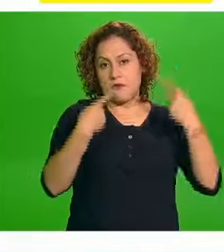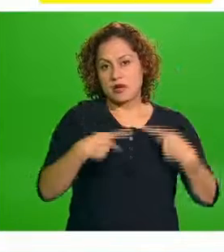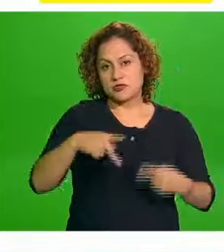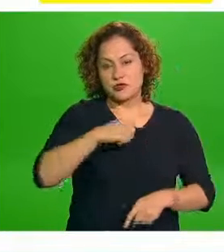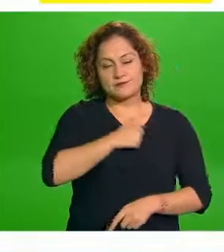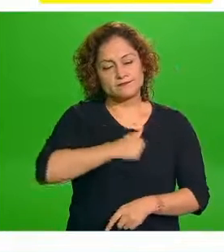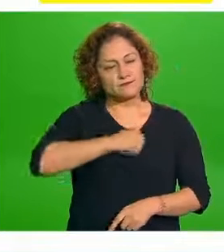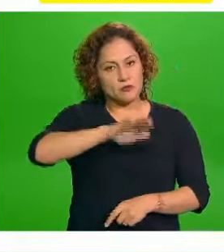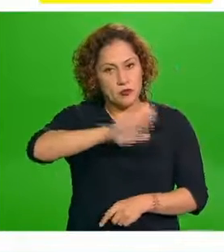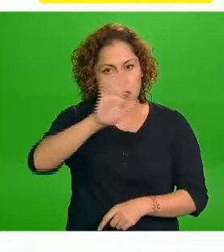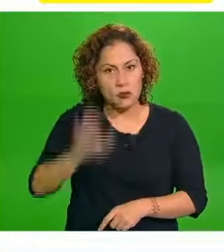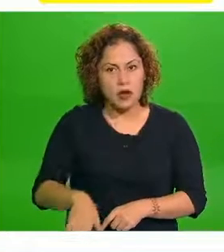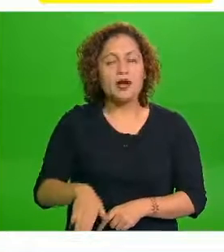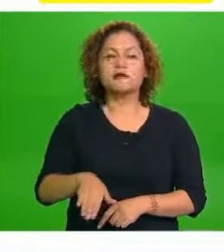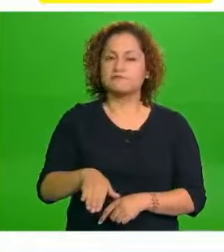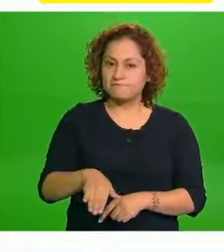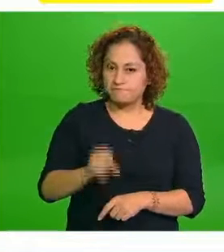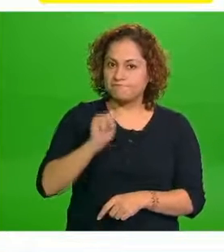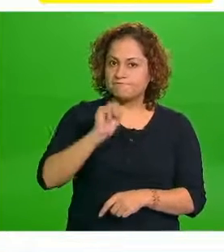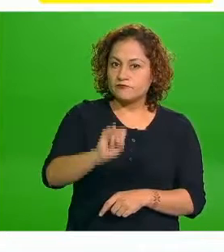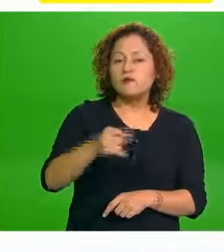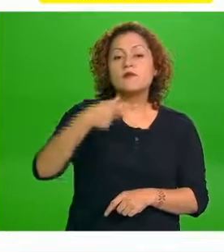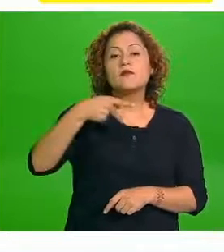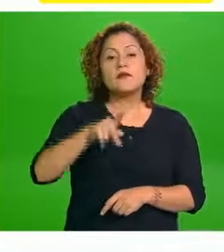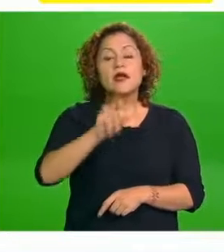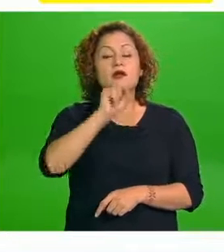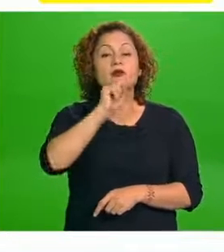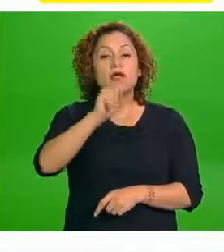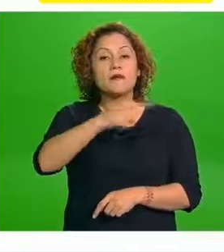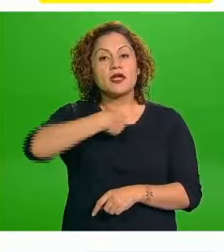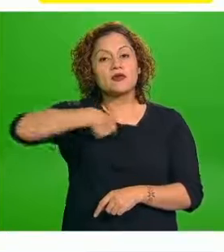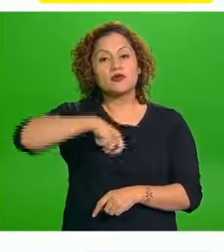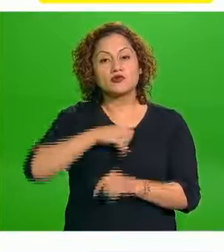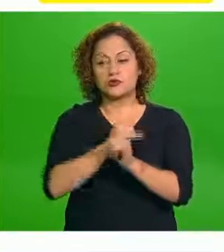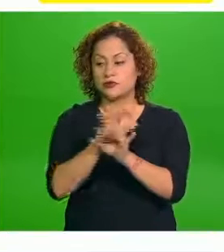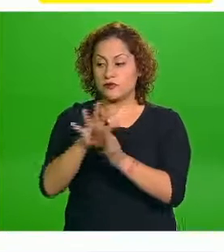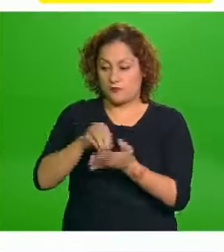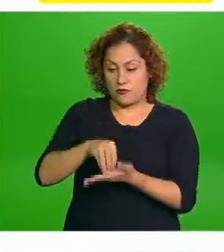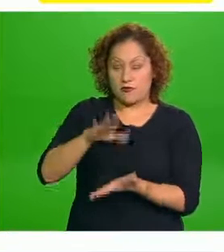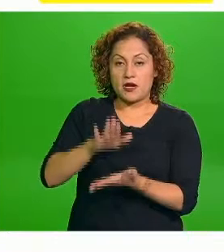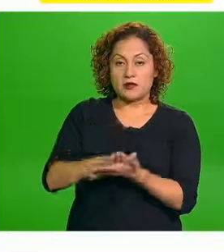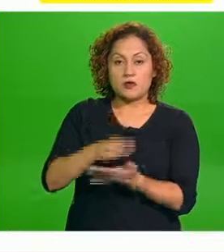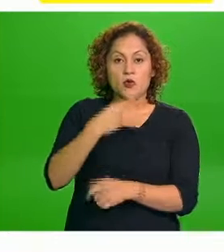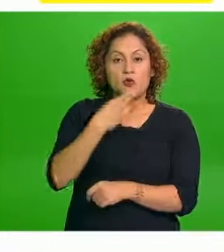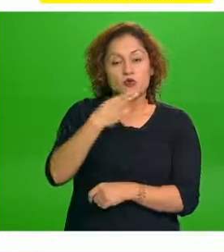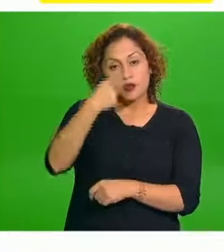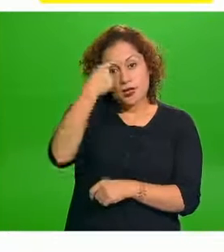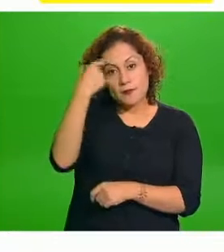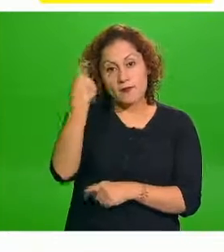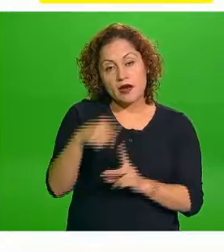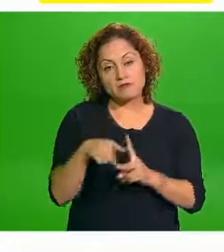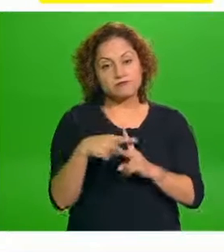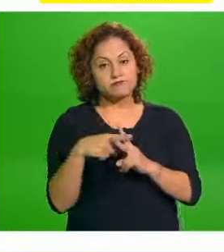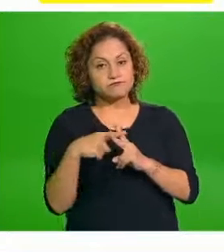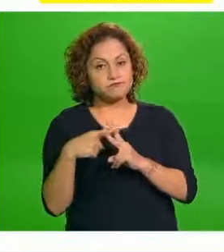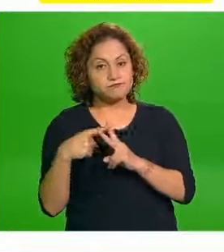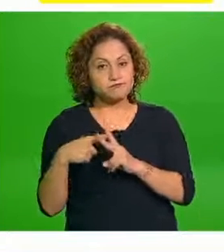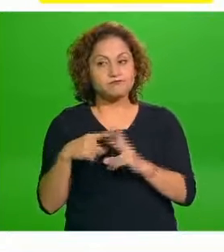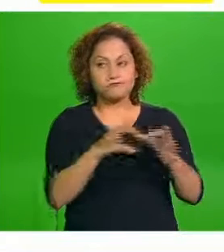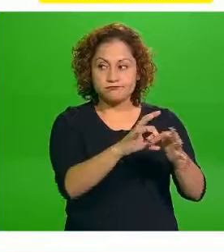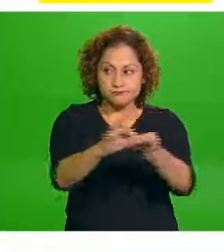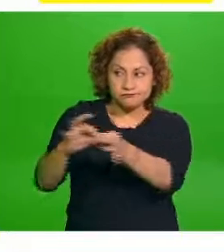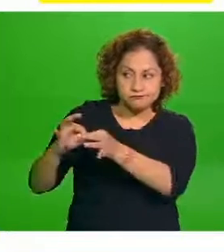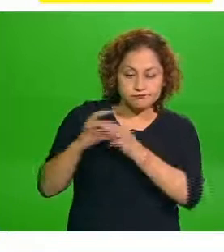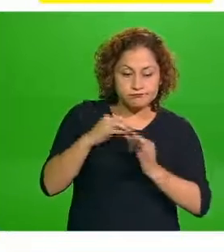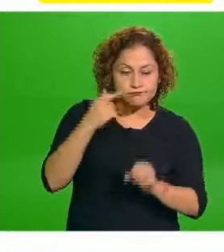defunciones que se van presentando en el día a día, sino más bien utilizamos una medida estándar que nos permite identificar